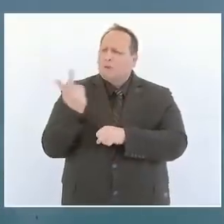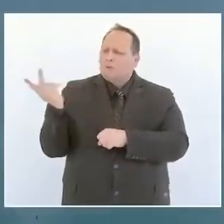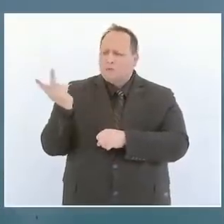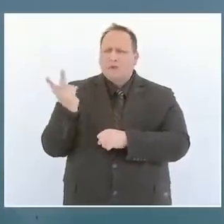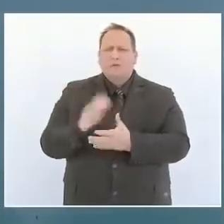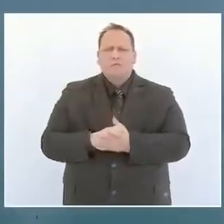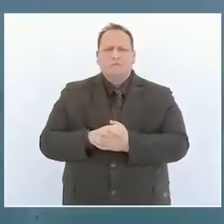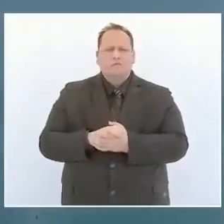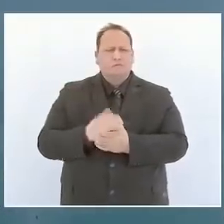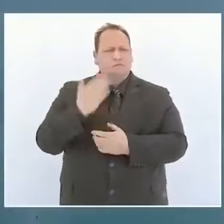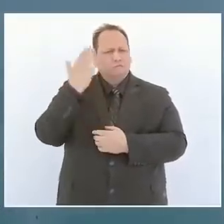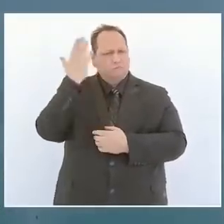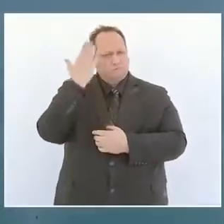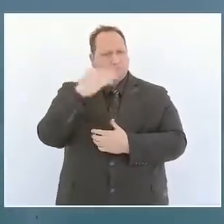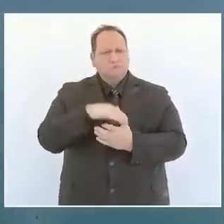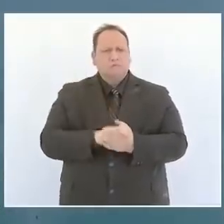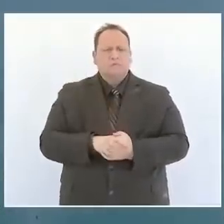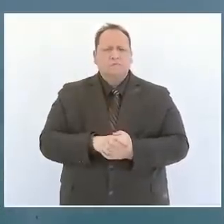aplican